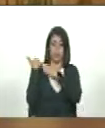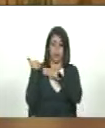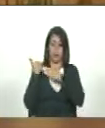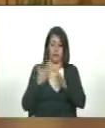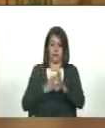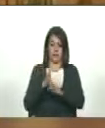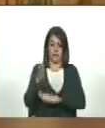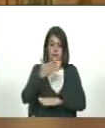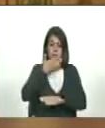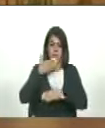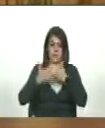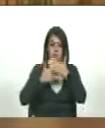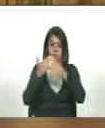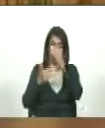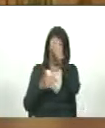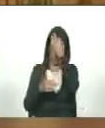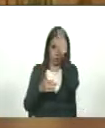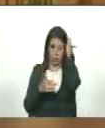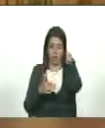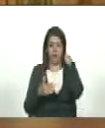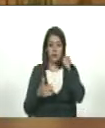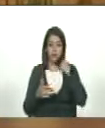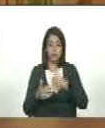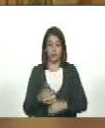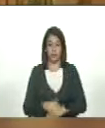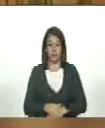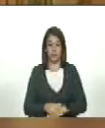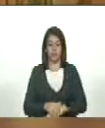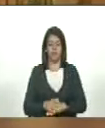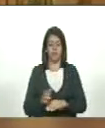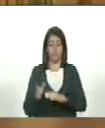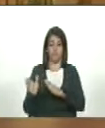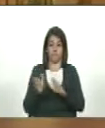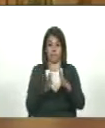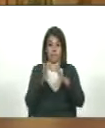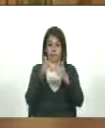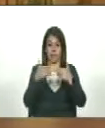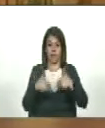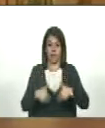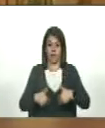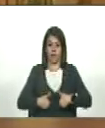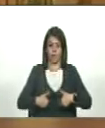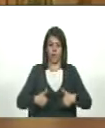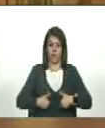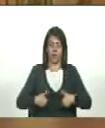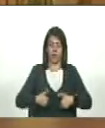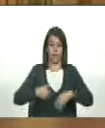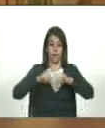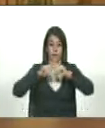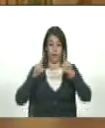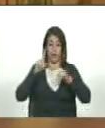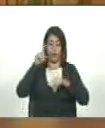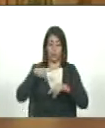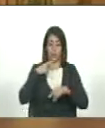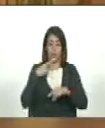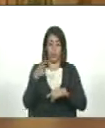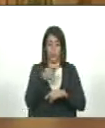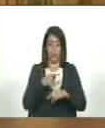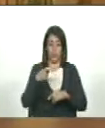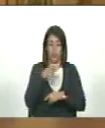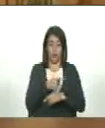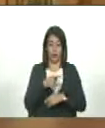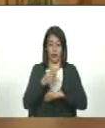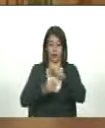camino para la recuperación, en un espíritu forjado en el sacrificio, pero también buscando